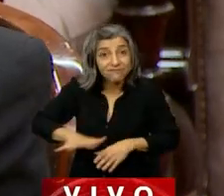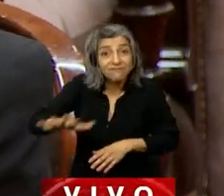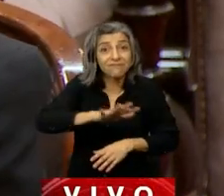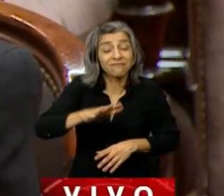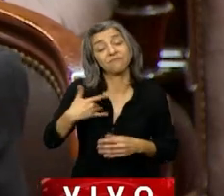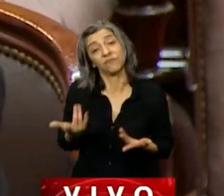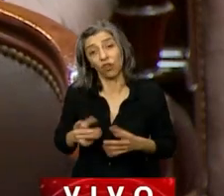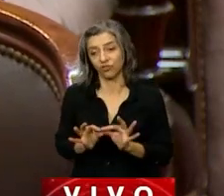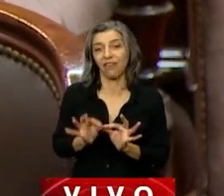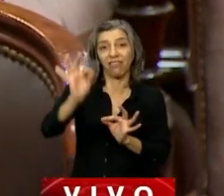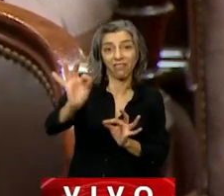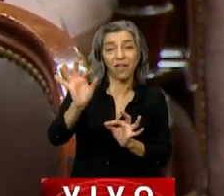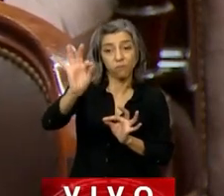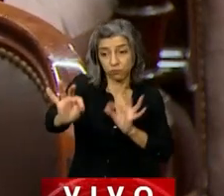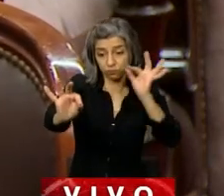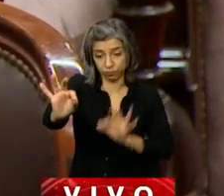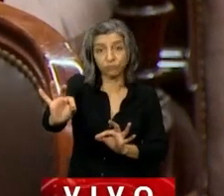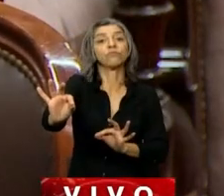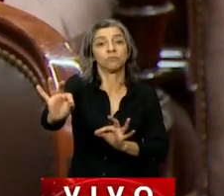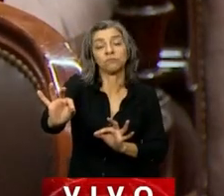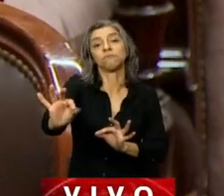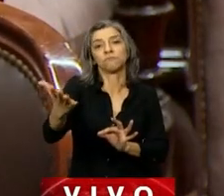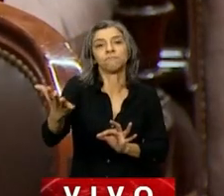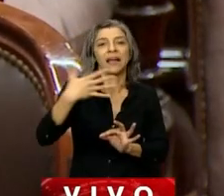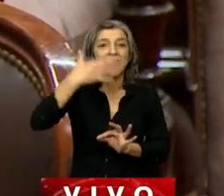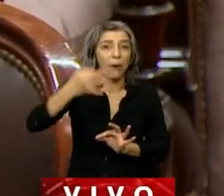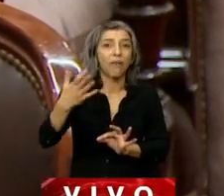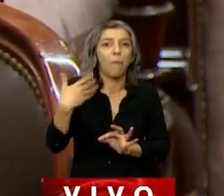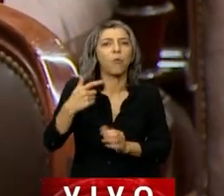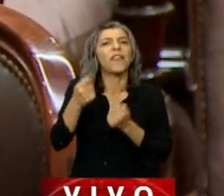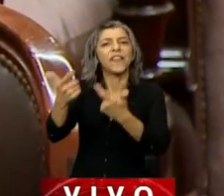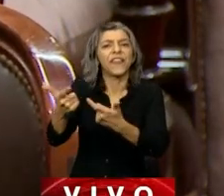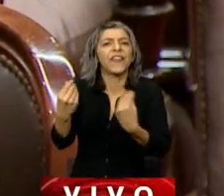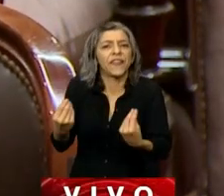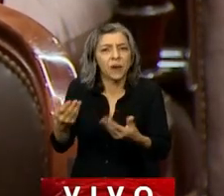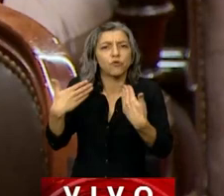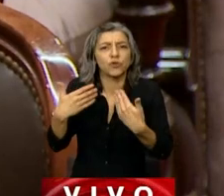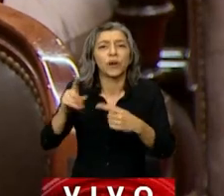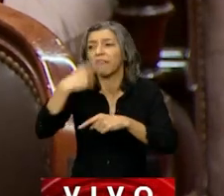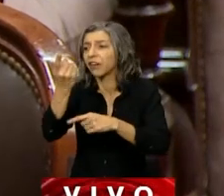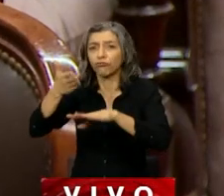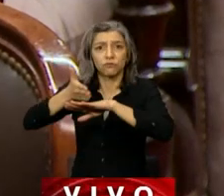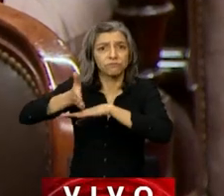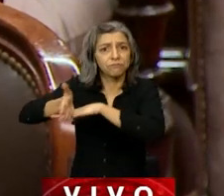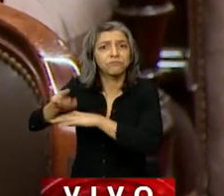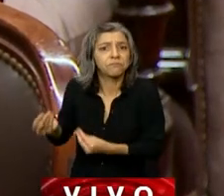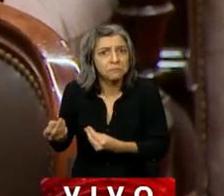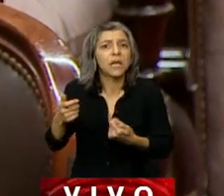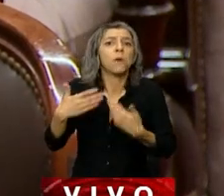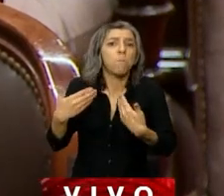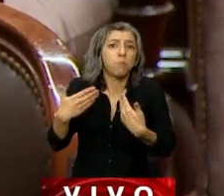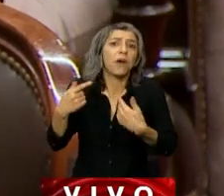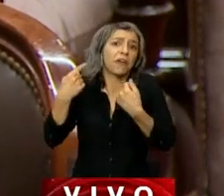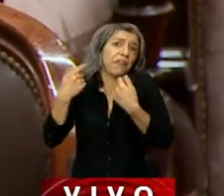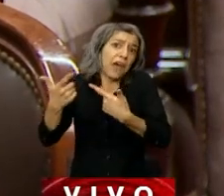del punto RA481 puede promover la generación de escenarios que tuvieran como efecto el fortalecimiento